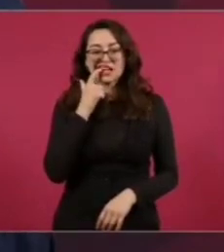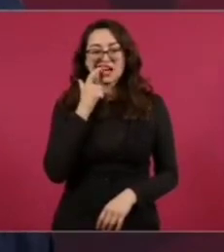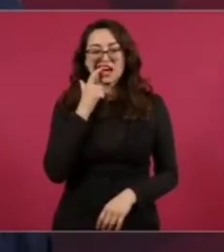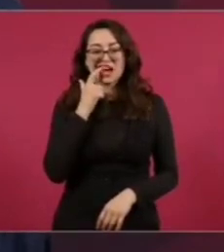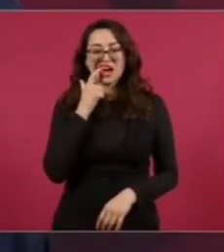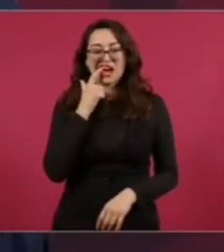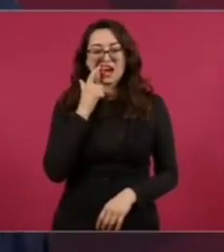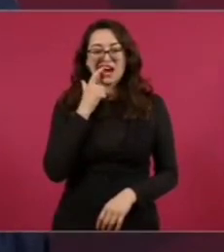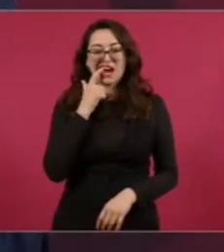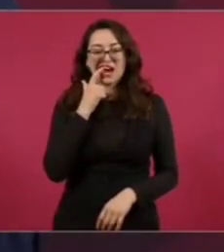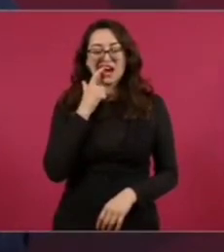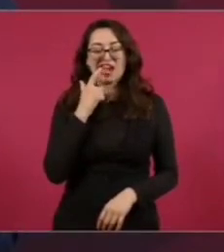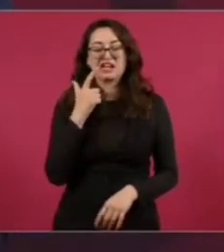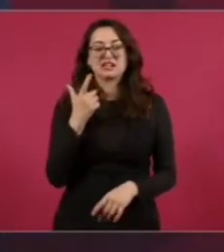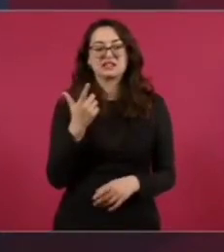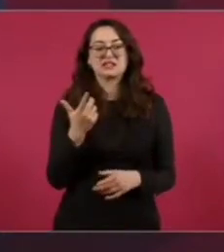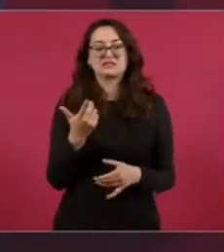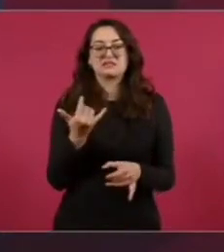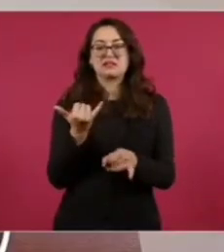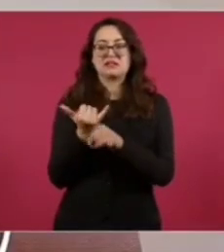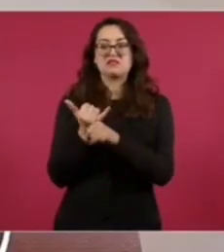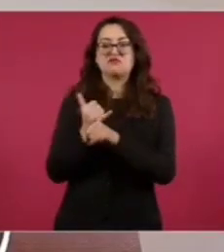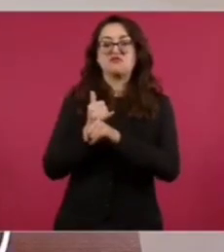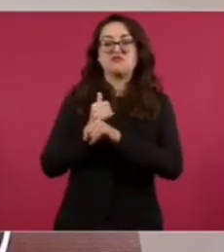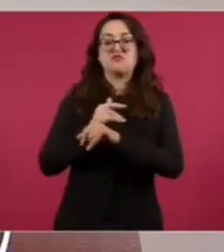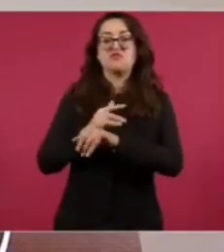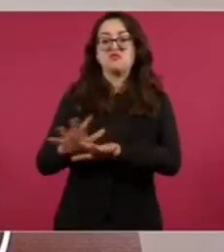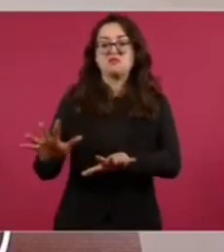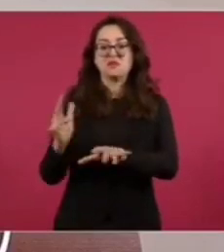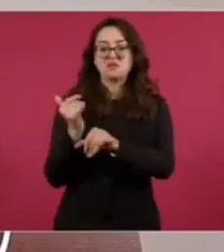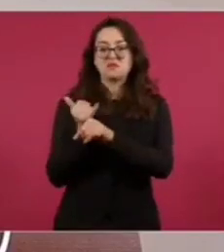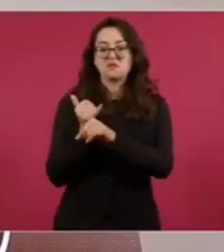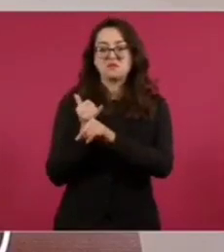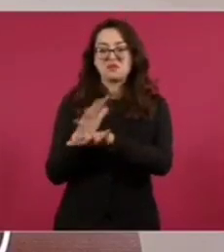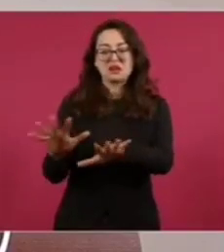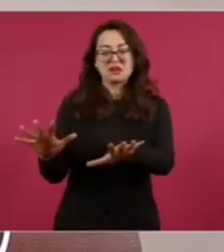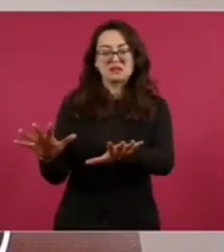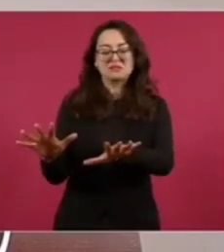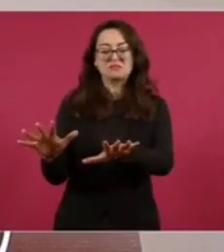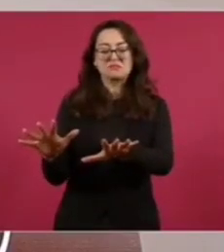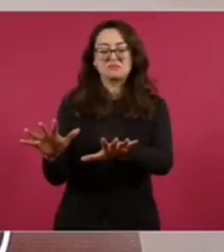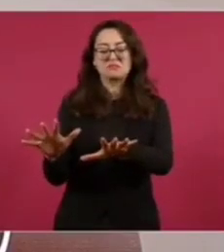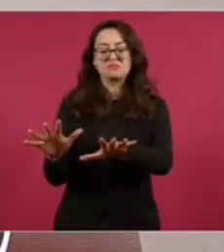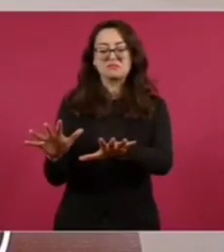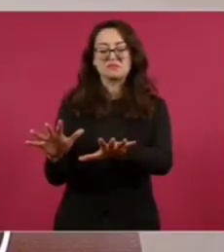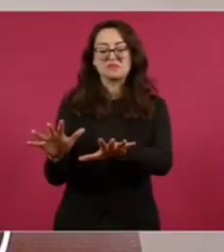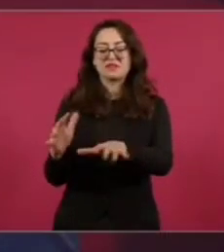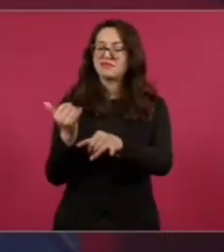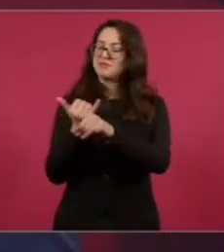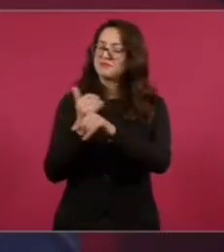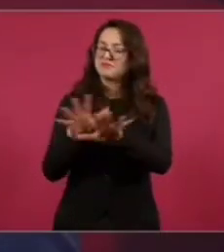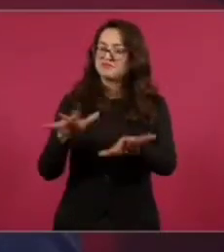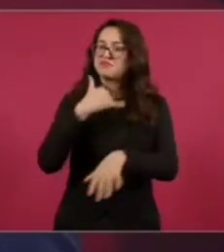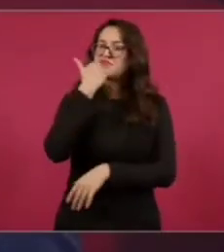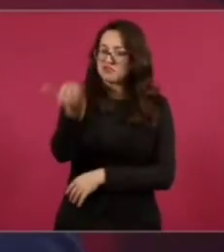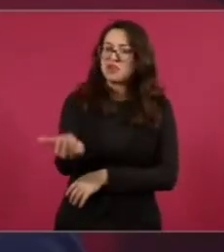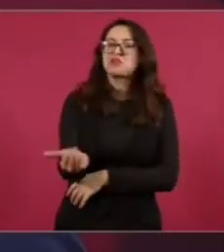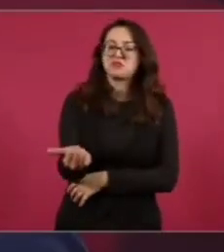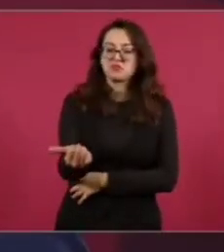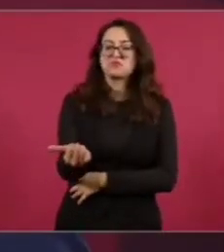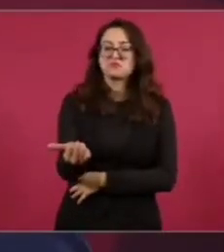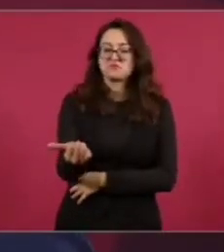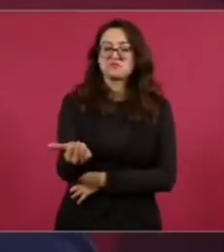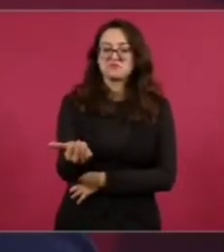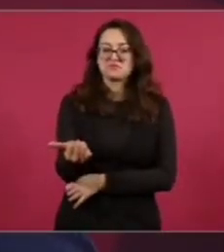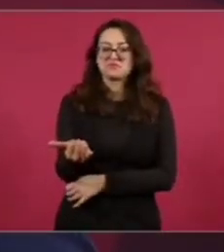informadores, o mejor dicho, desinformadores, o